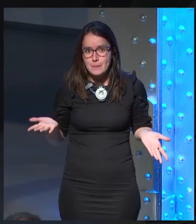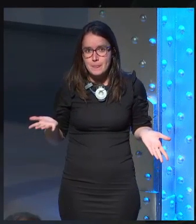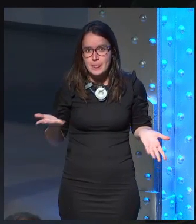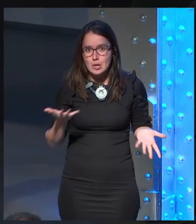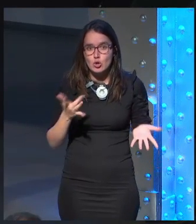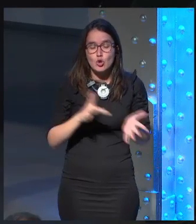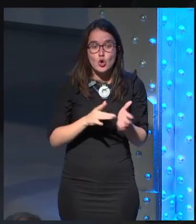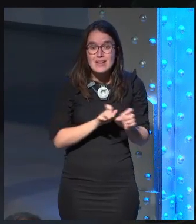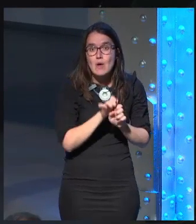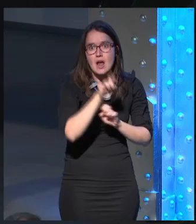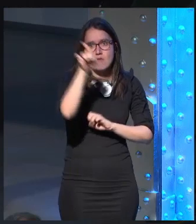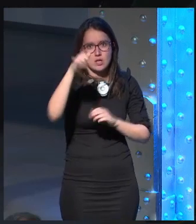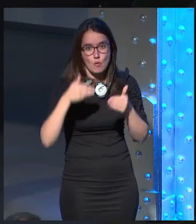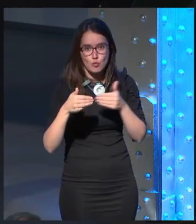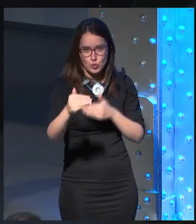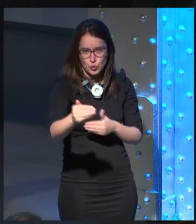Con una nave en el futuro.